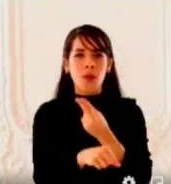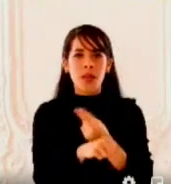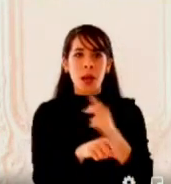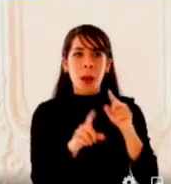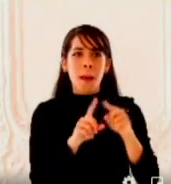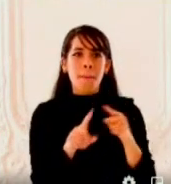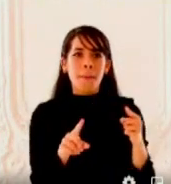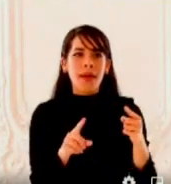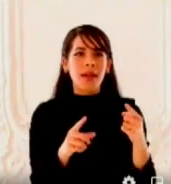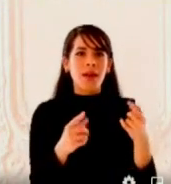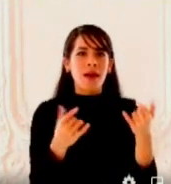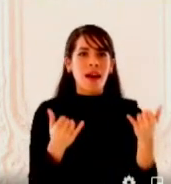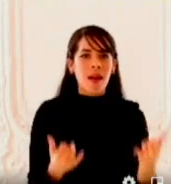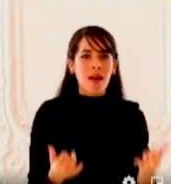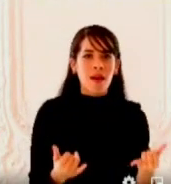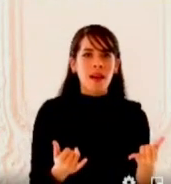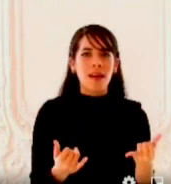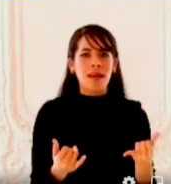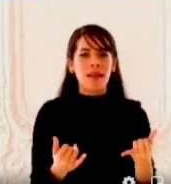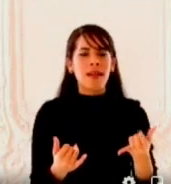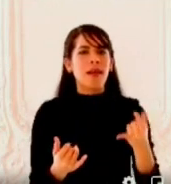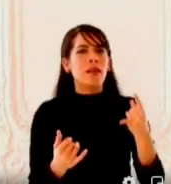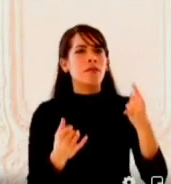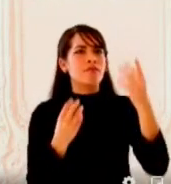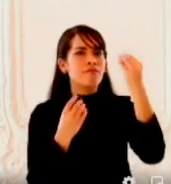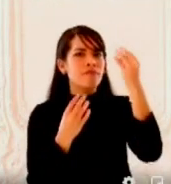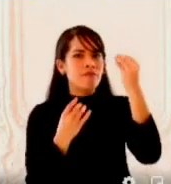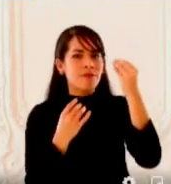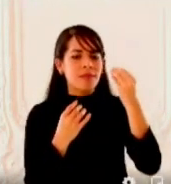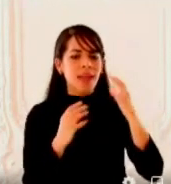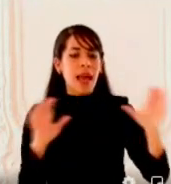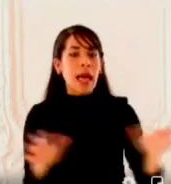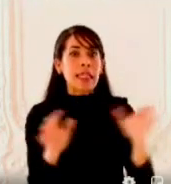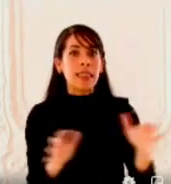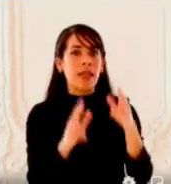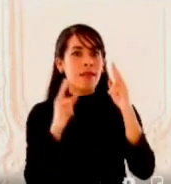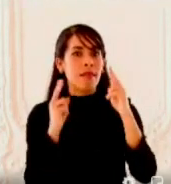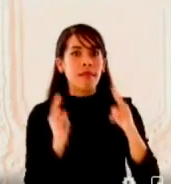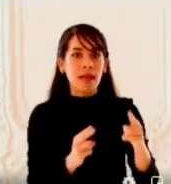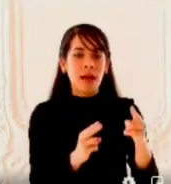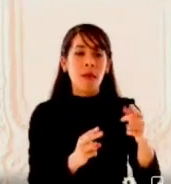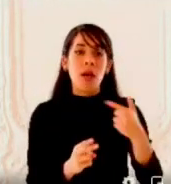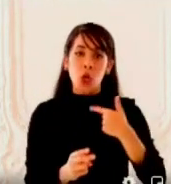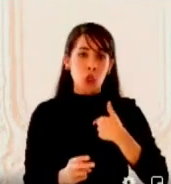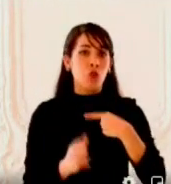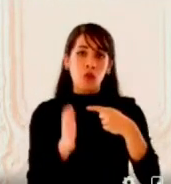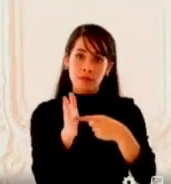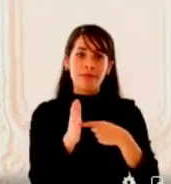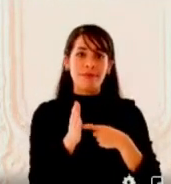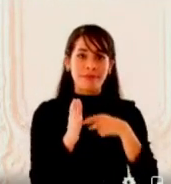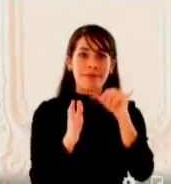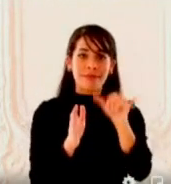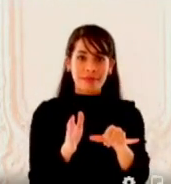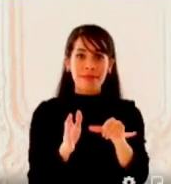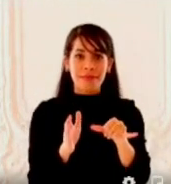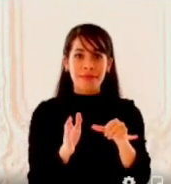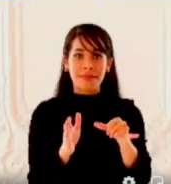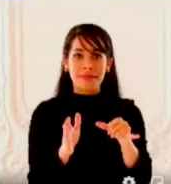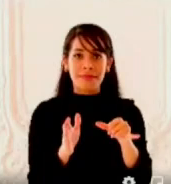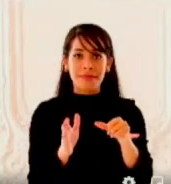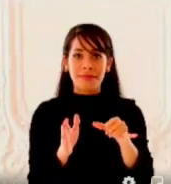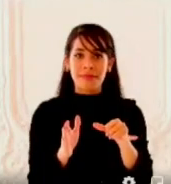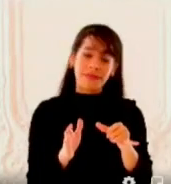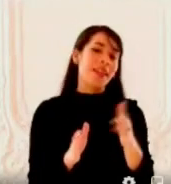de actuar con sentido de urgencia. Y eso es lo que yo les estoy exigiendo. Que en el pasado pues nos